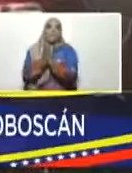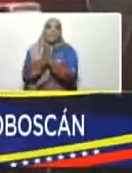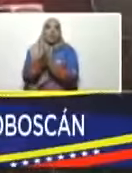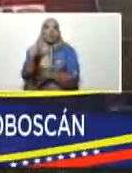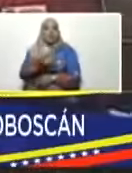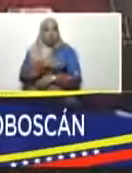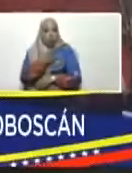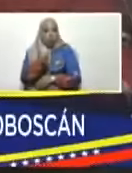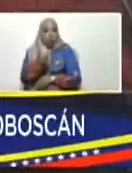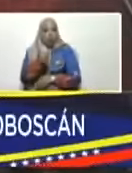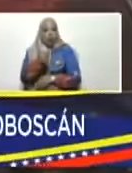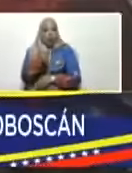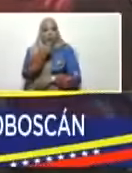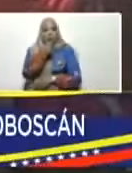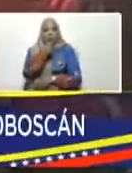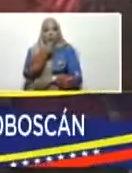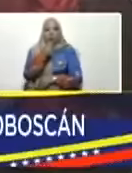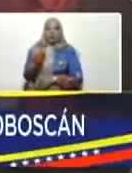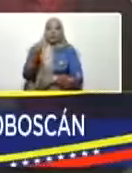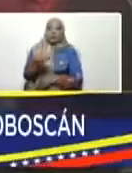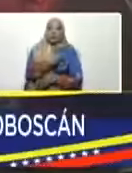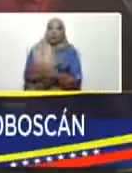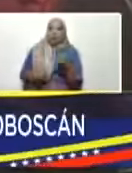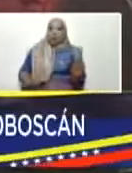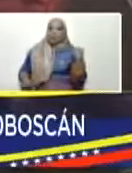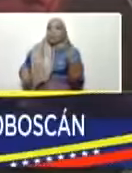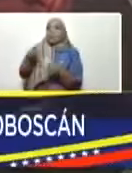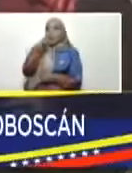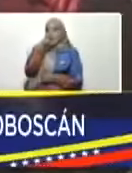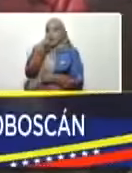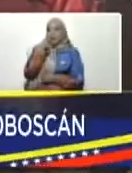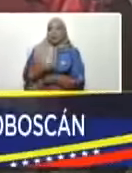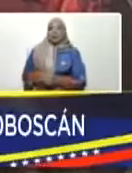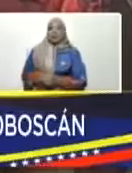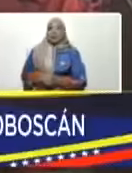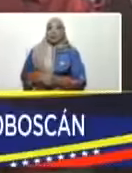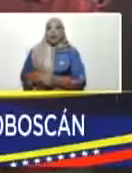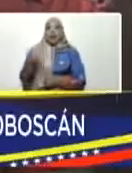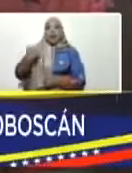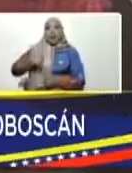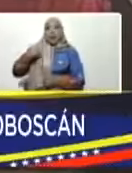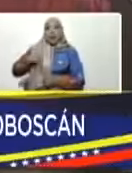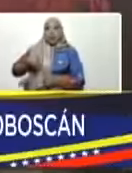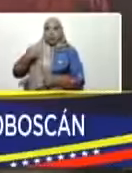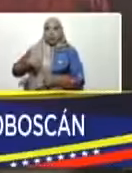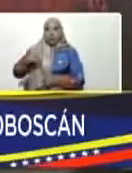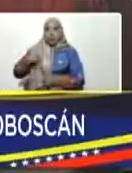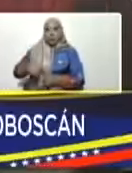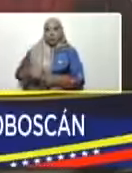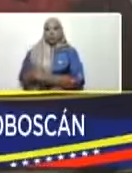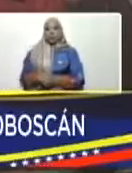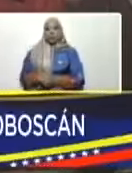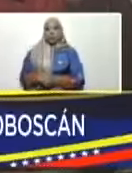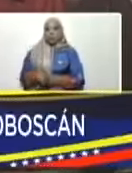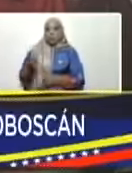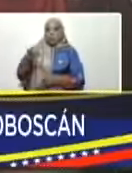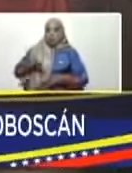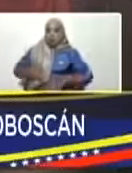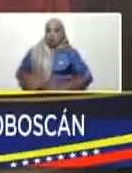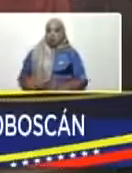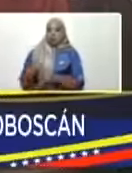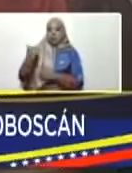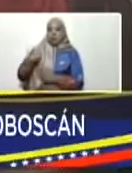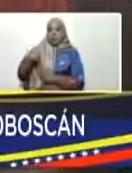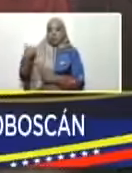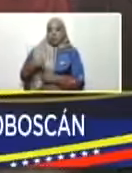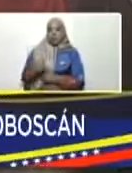para hablar? Sí, señor presidente. Mariano es de Buenos Aires. ¿Ah? Tu Buenos Aires querido. Mi